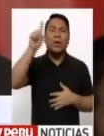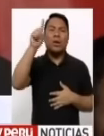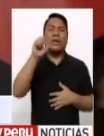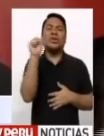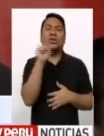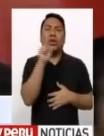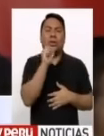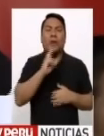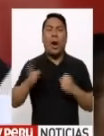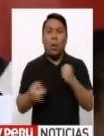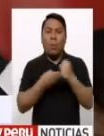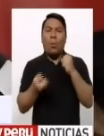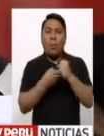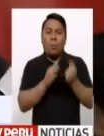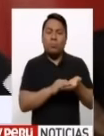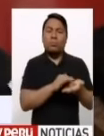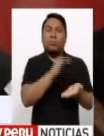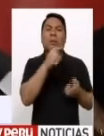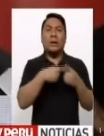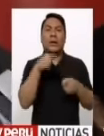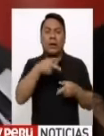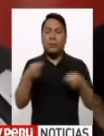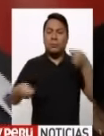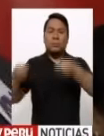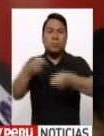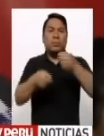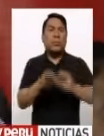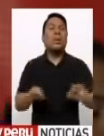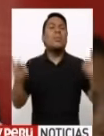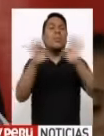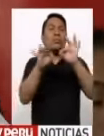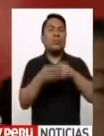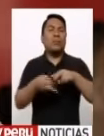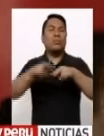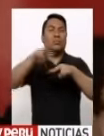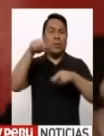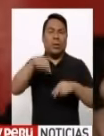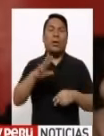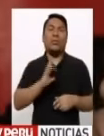ahorro y una reducción importante en las tasas de interés de nuestra deuda.